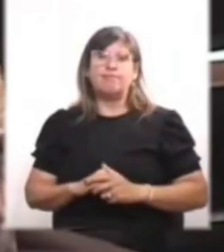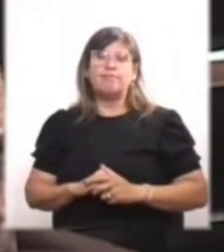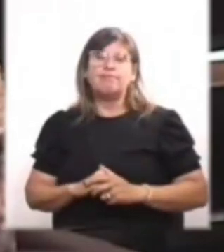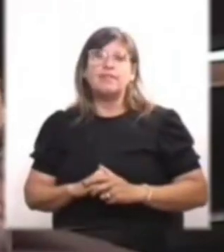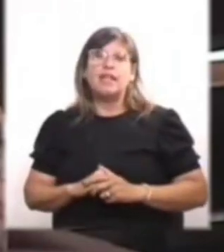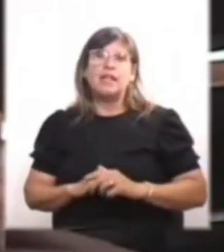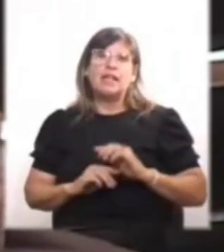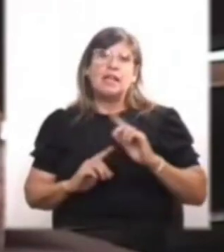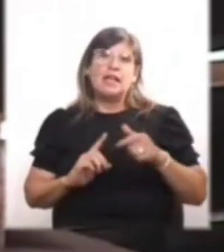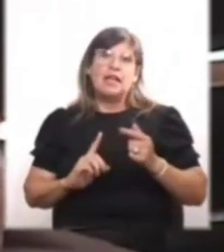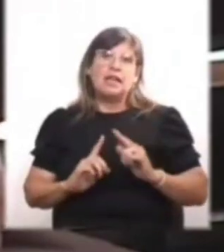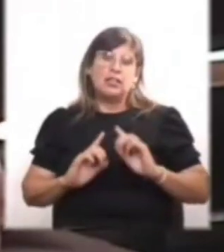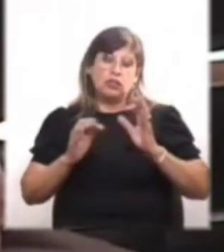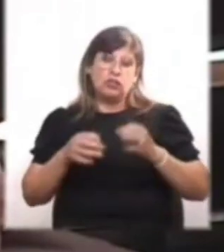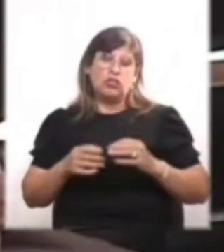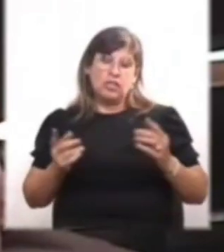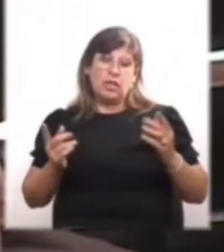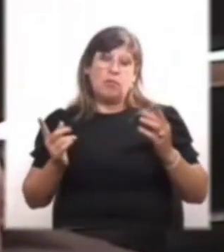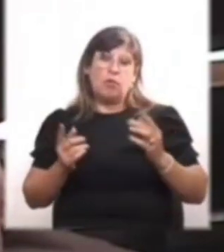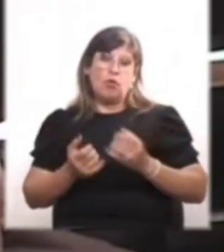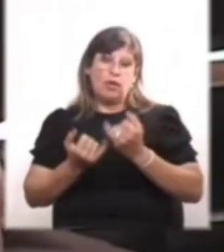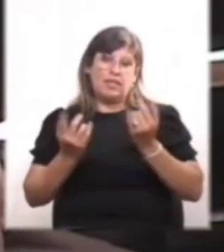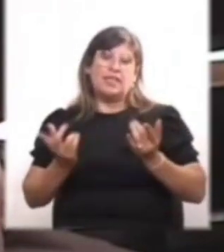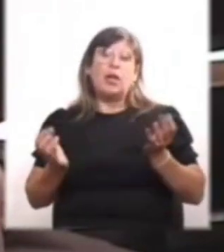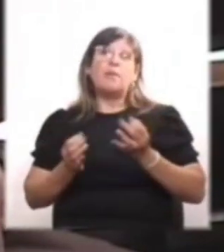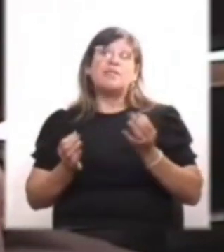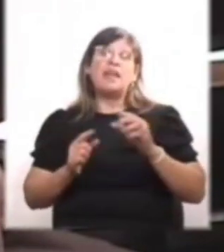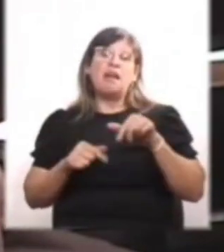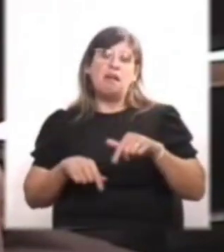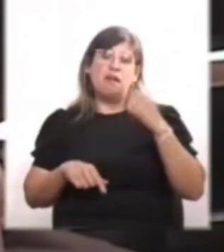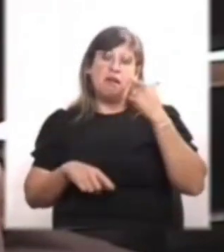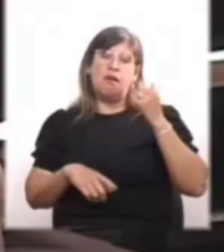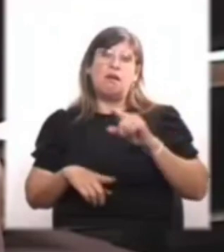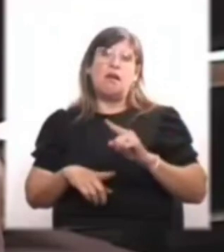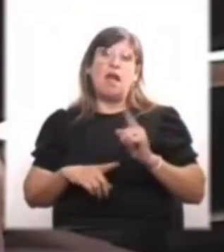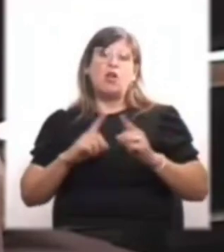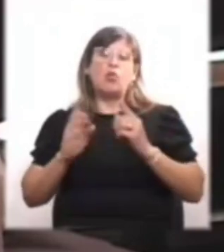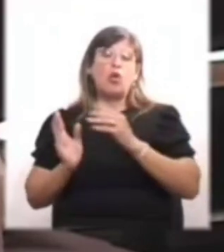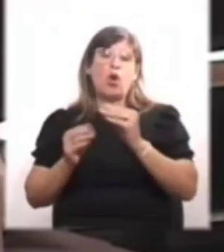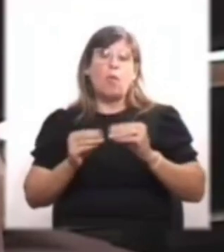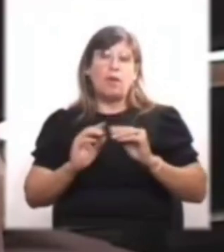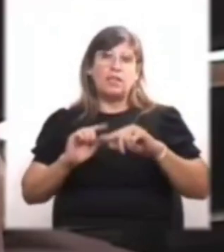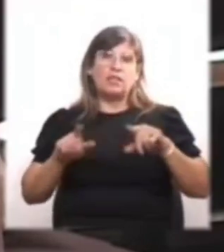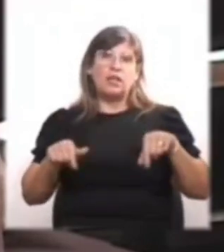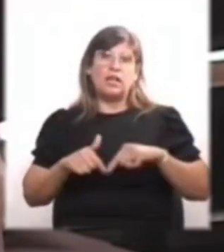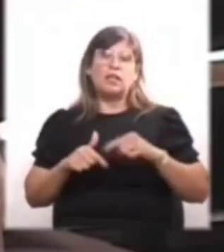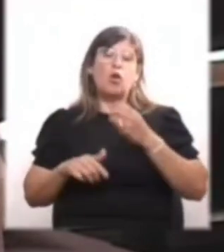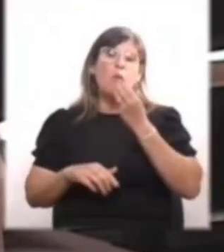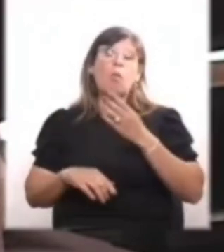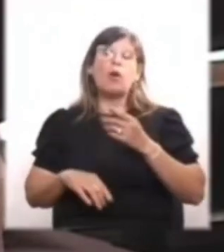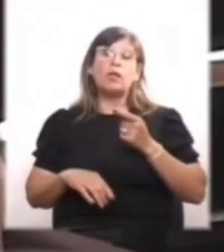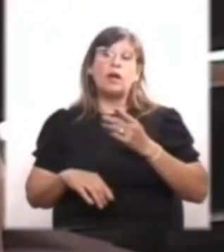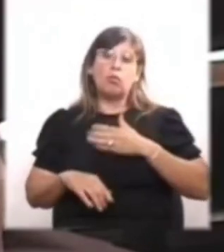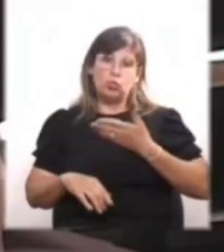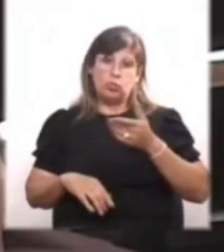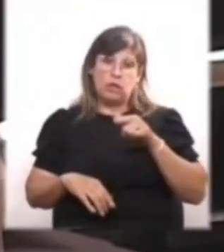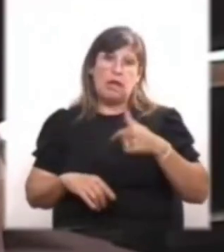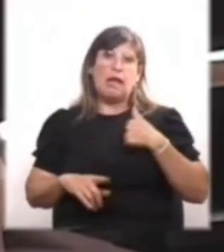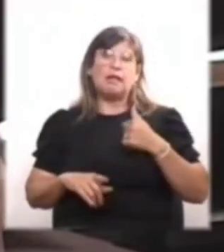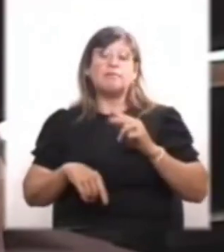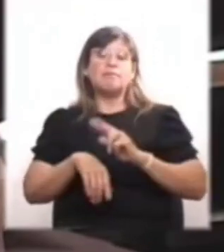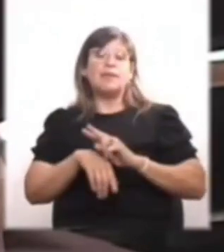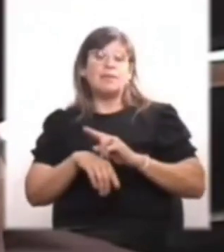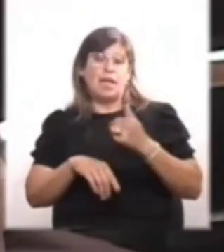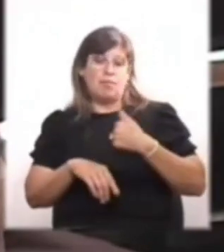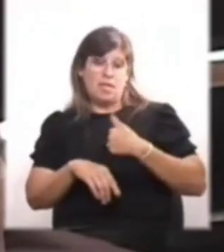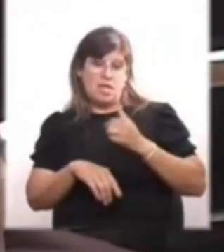Bueno, llegamos a esta sesión extraordinaria, algunos compañeros de acá de sala, con buena fe, me